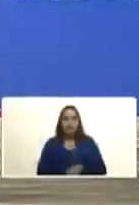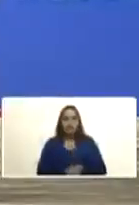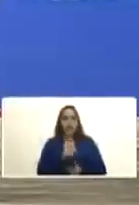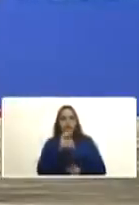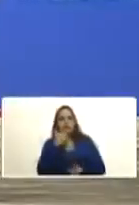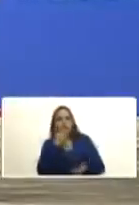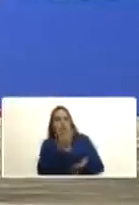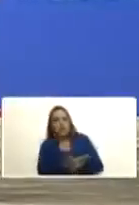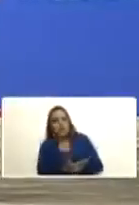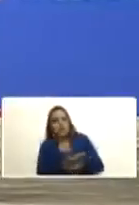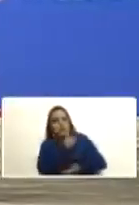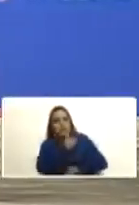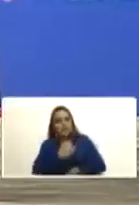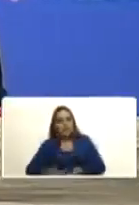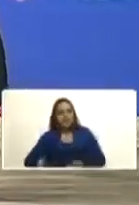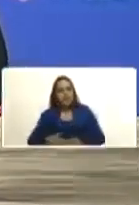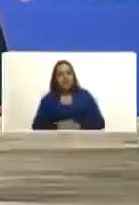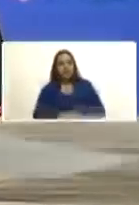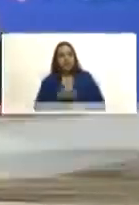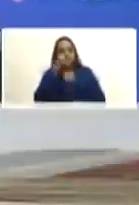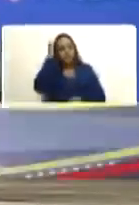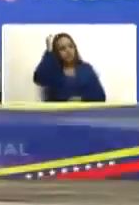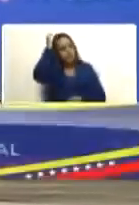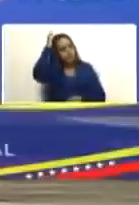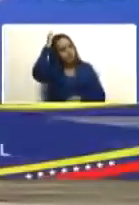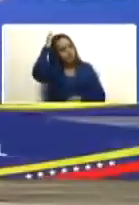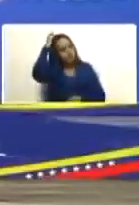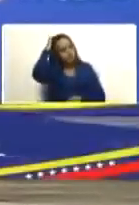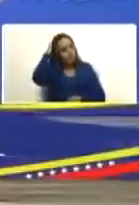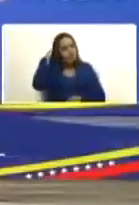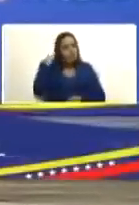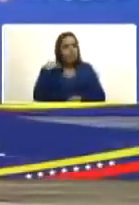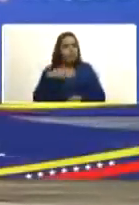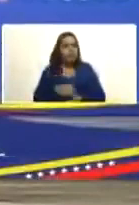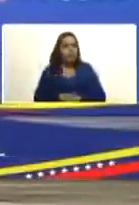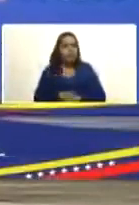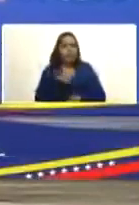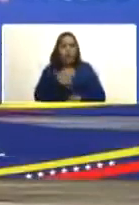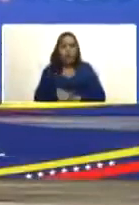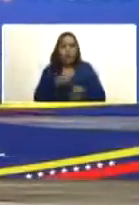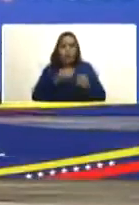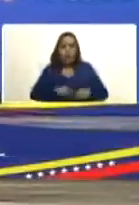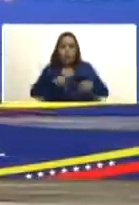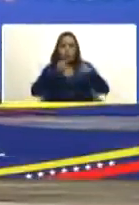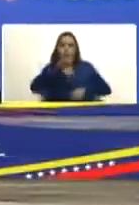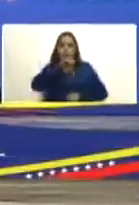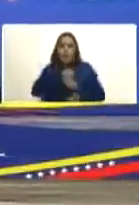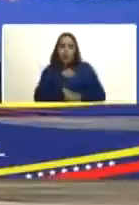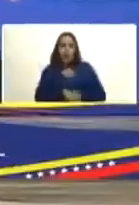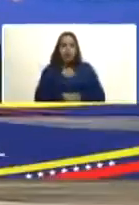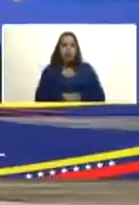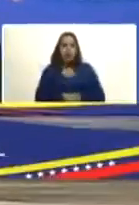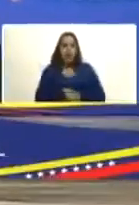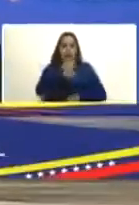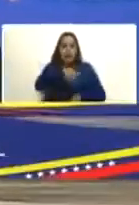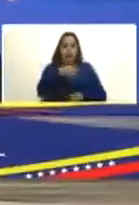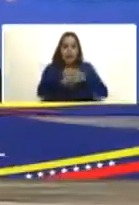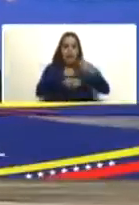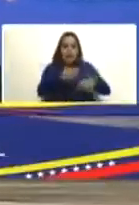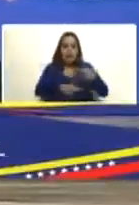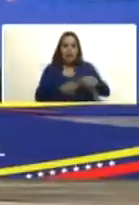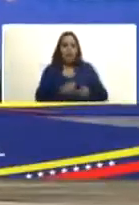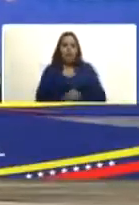gracias señor presidente por la oportunidad histórica de que sea esta generación